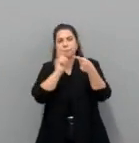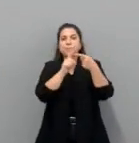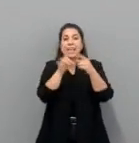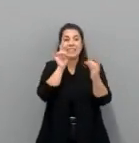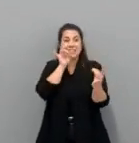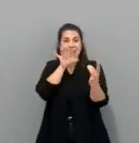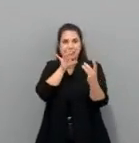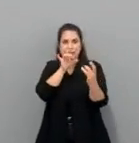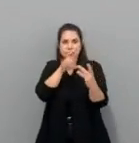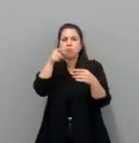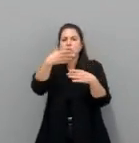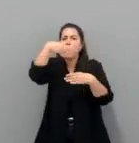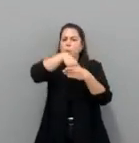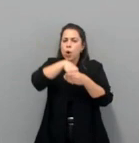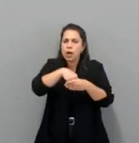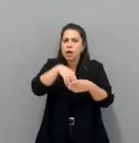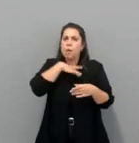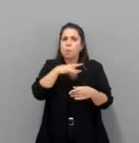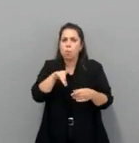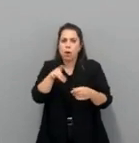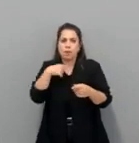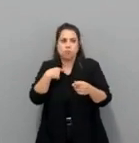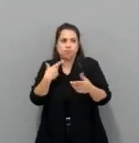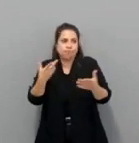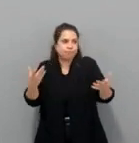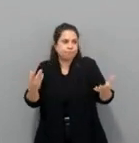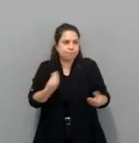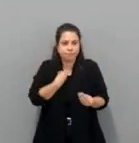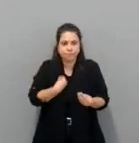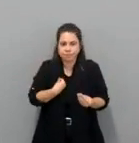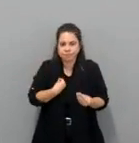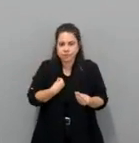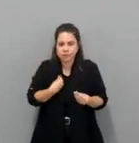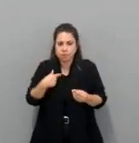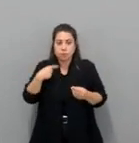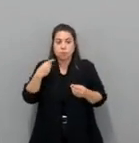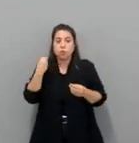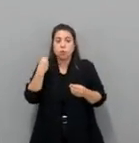chat donde podéis compartir según vayan